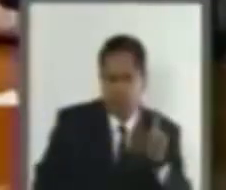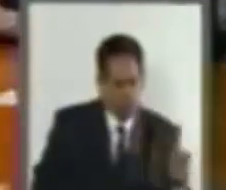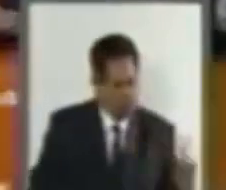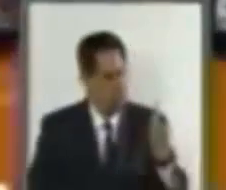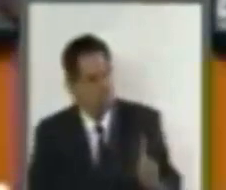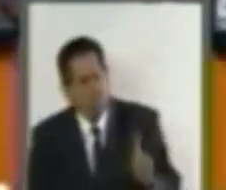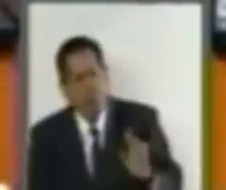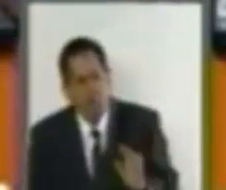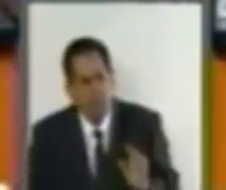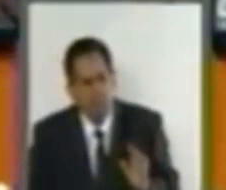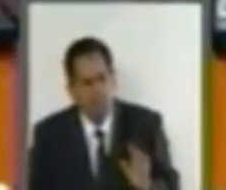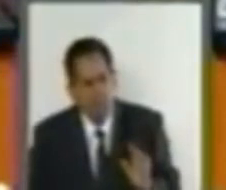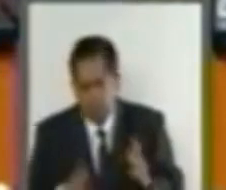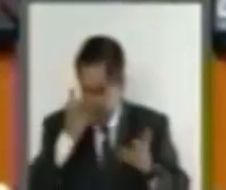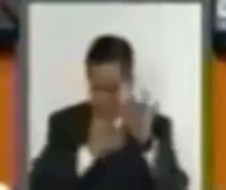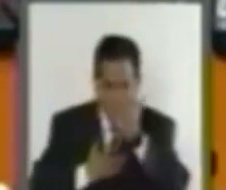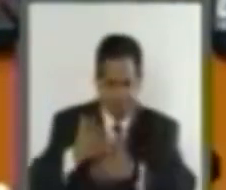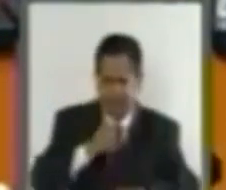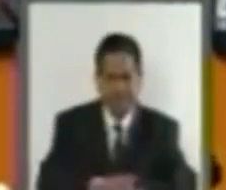habló demasiado bien de ti,